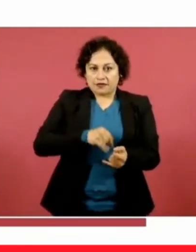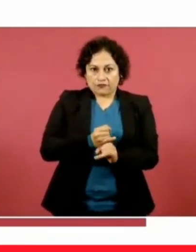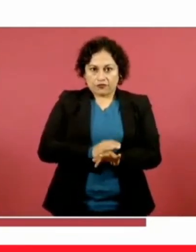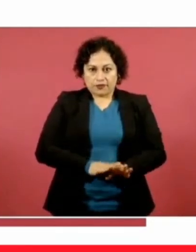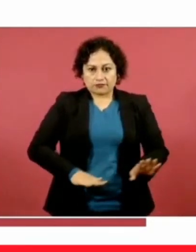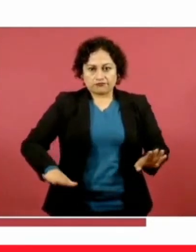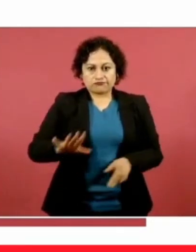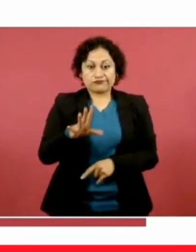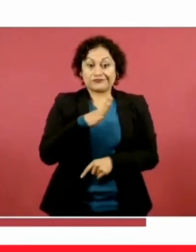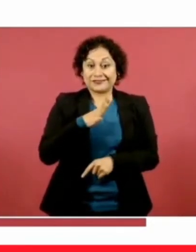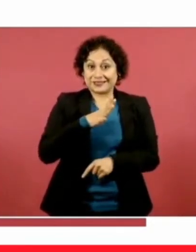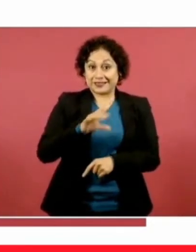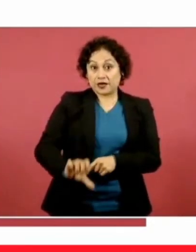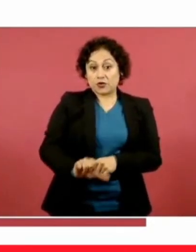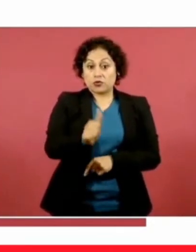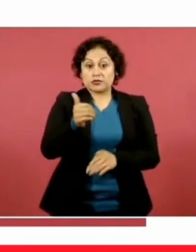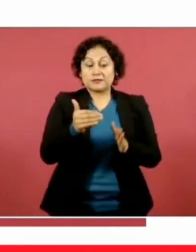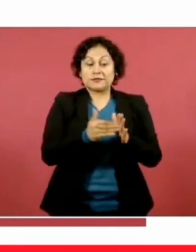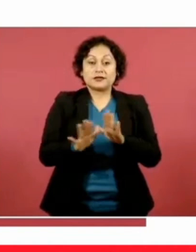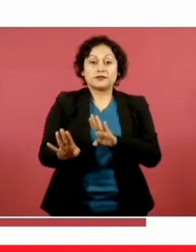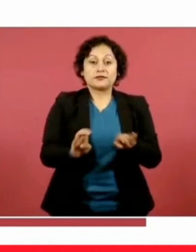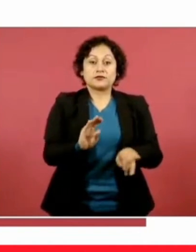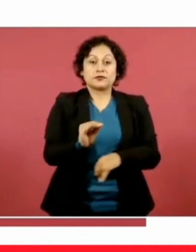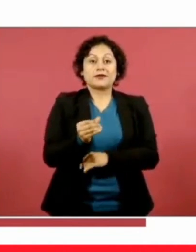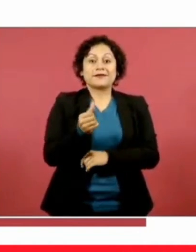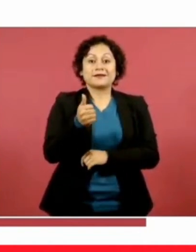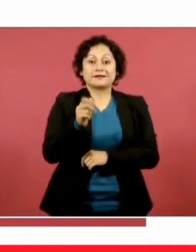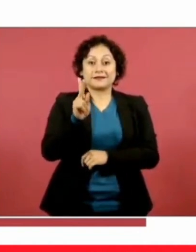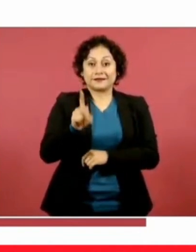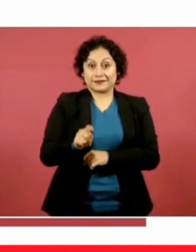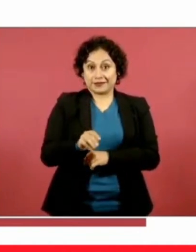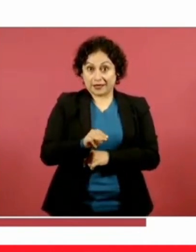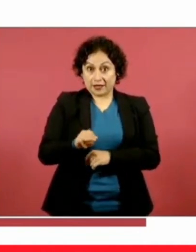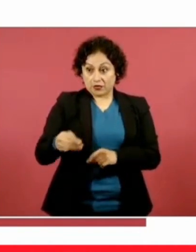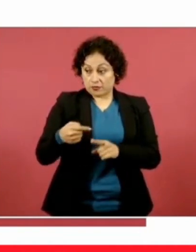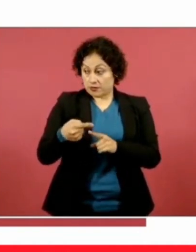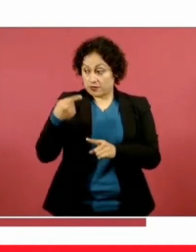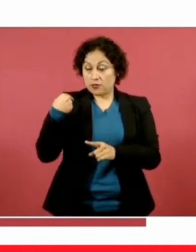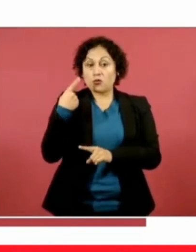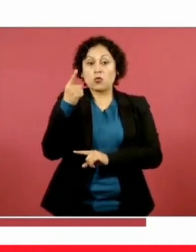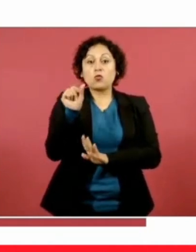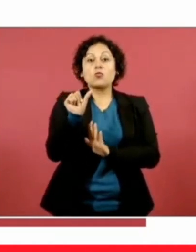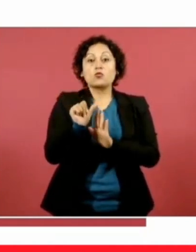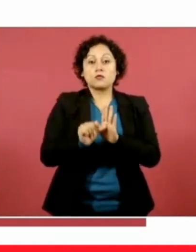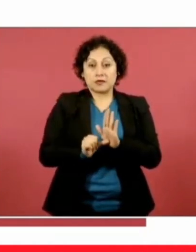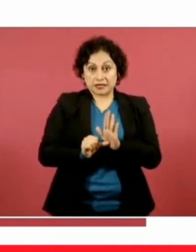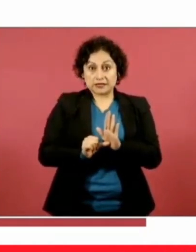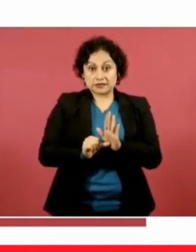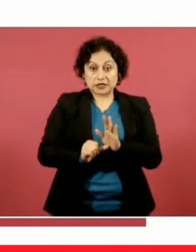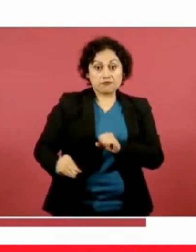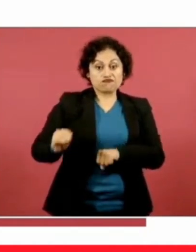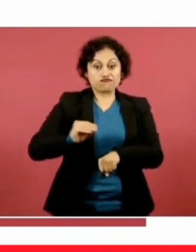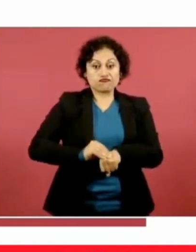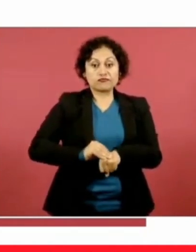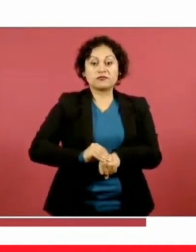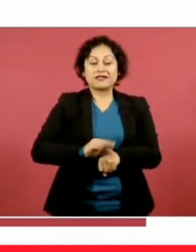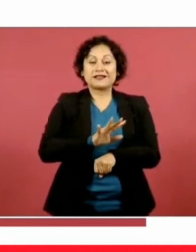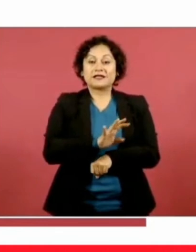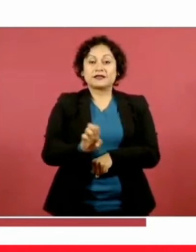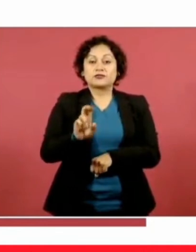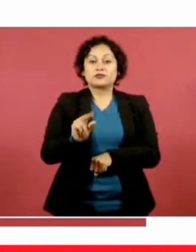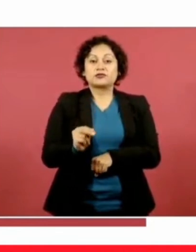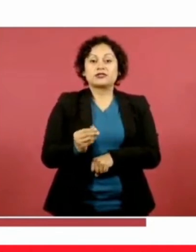mil 996 kilómetros. En el último mes, tan sólo en el último mes, se han construido 585